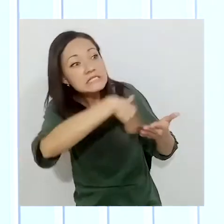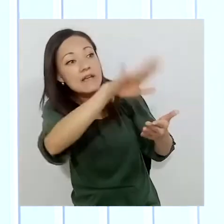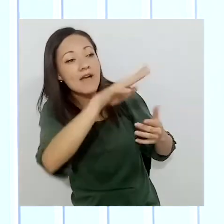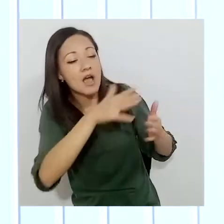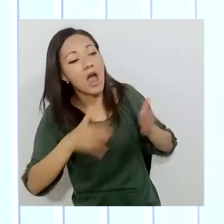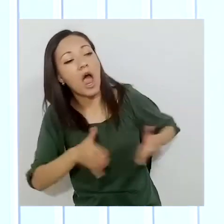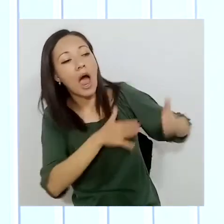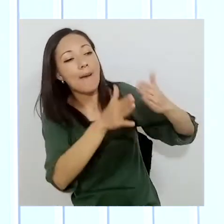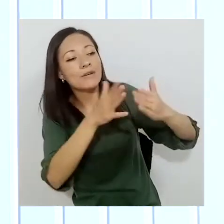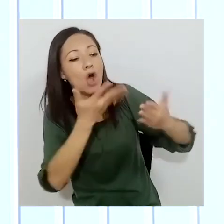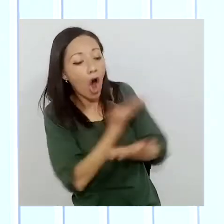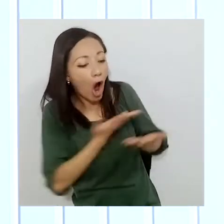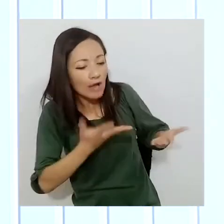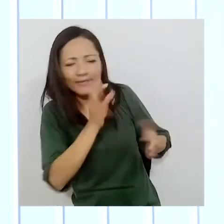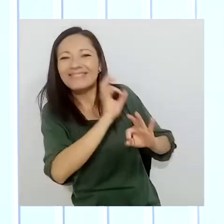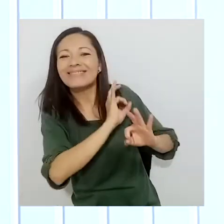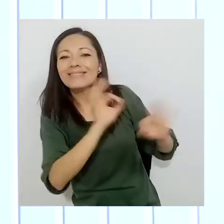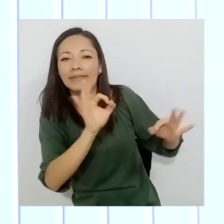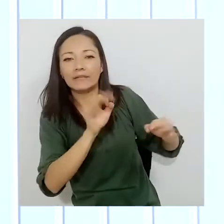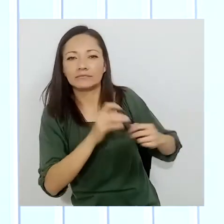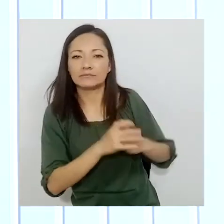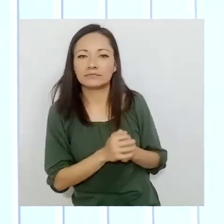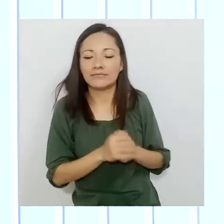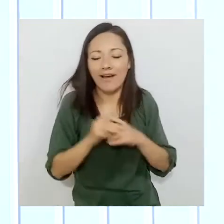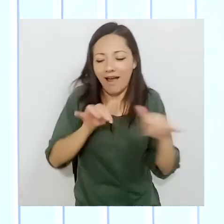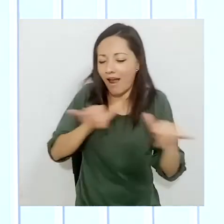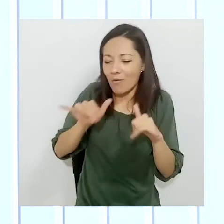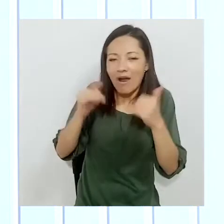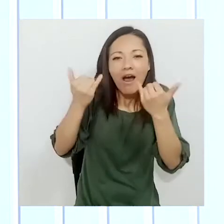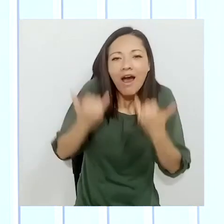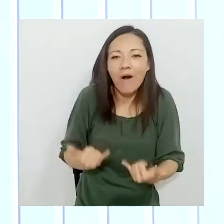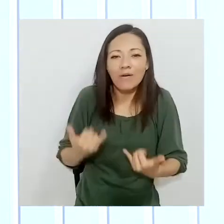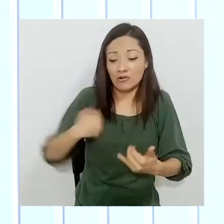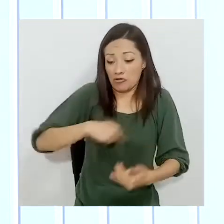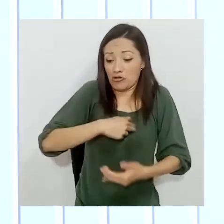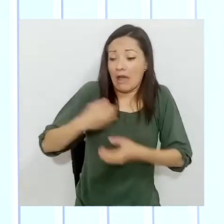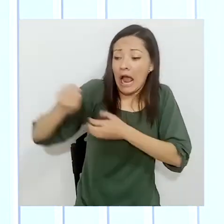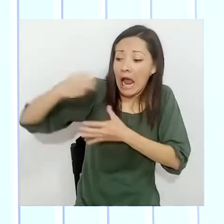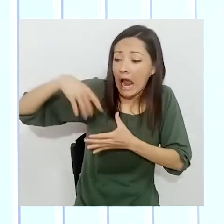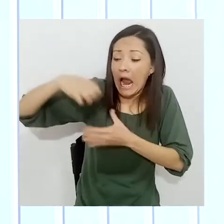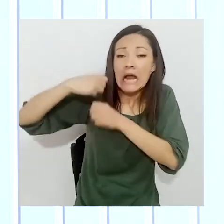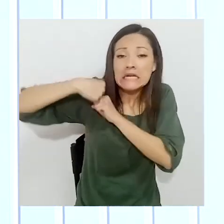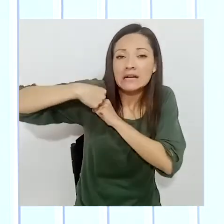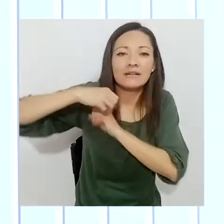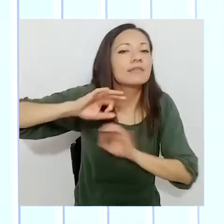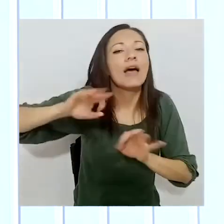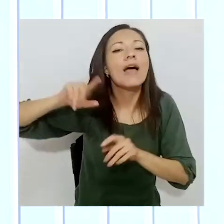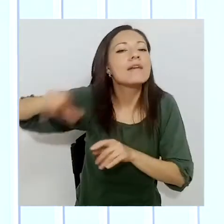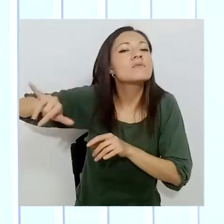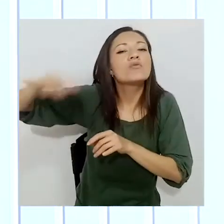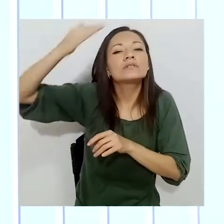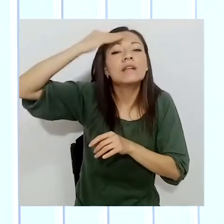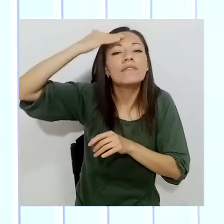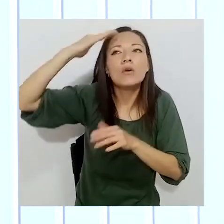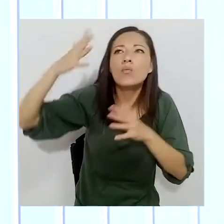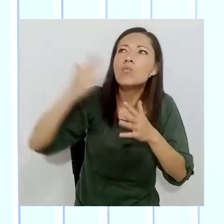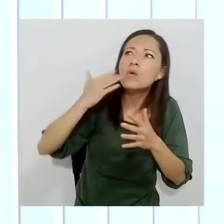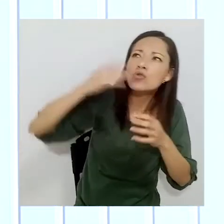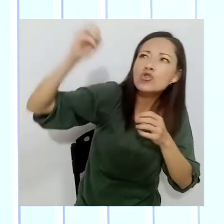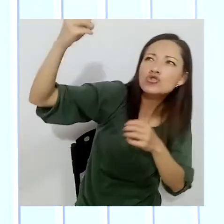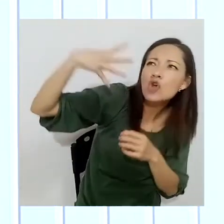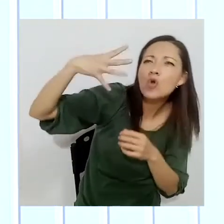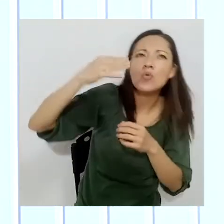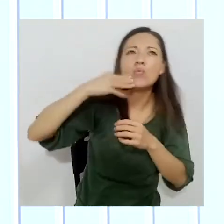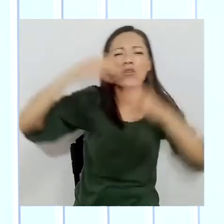puerta en el lugar adecuado. Yo sé dónde vamos a encontrar las fuentes de agua. Yo sé dónde nos vamos a guarecer del sol inclemente. También cuando haya lluvia, cuando